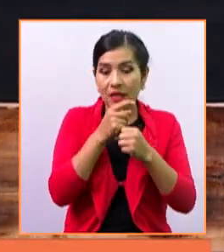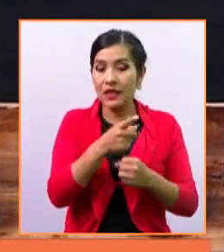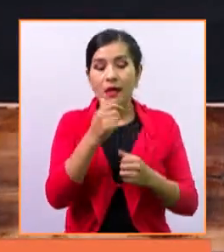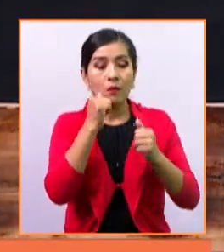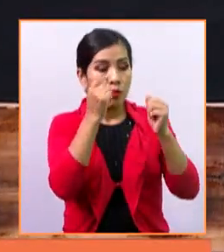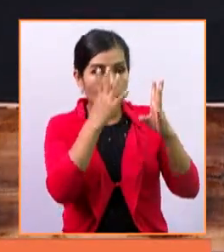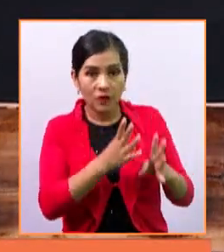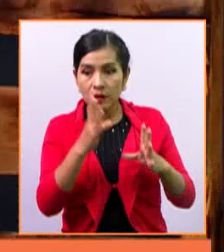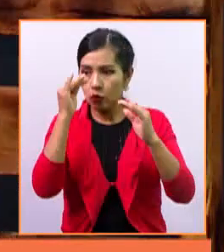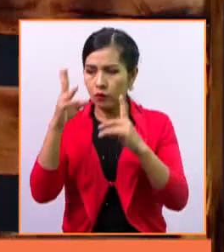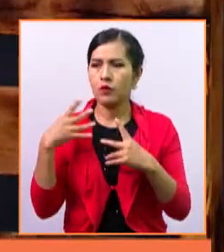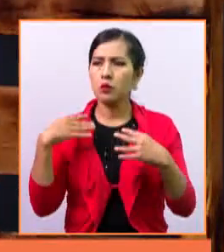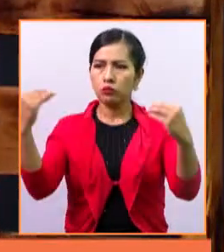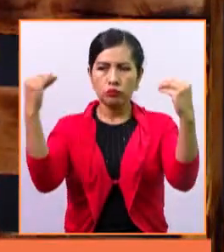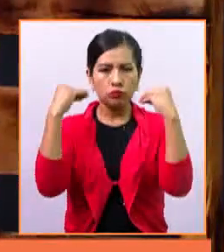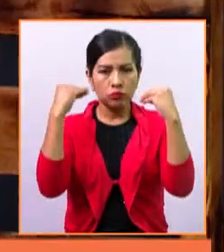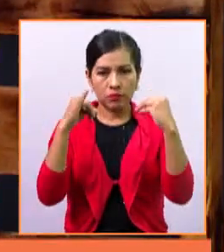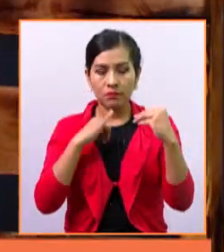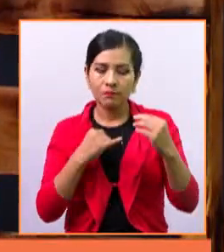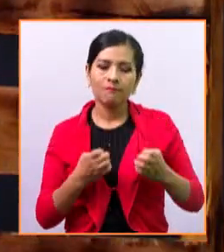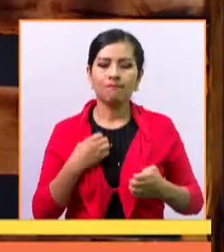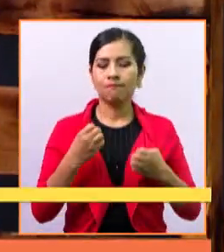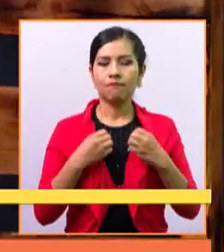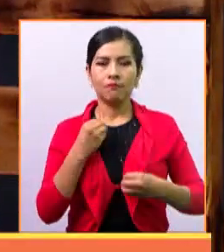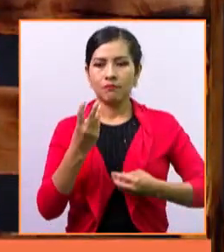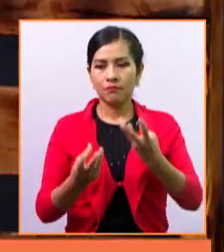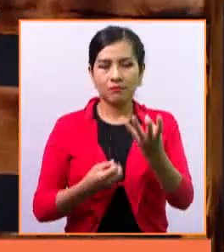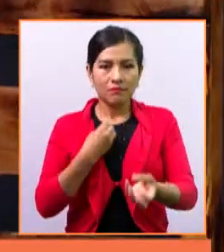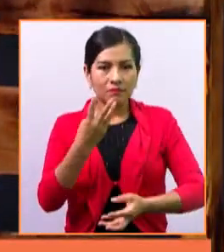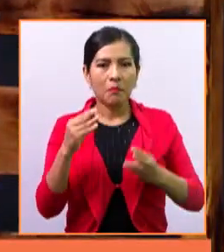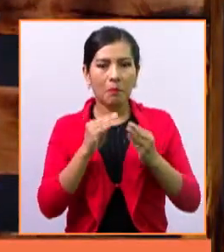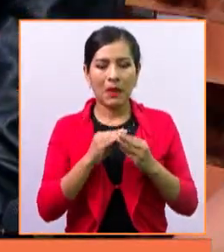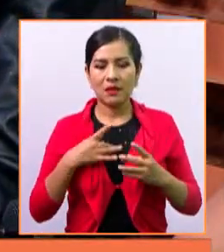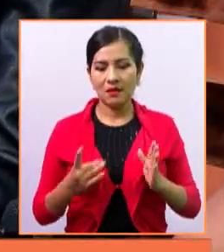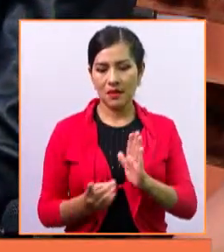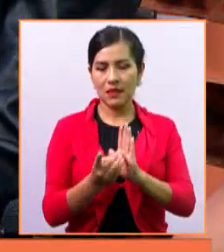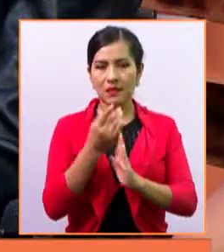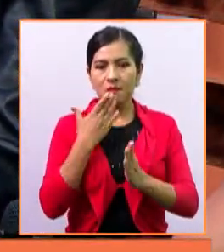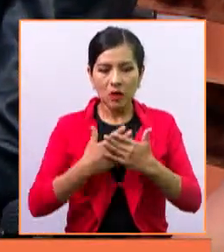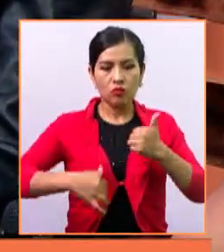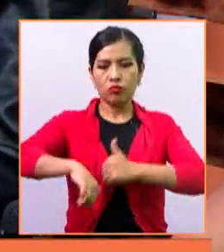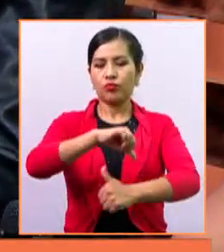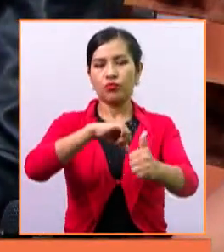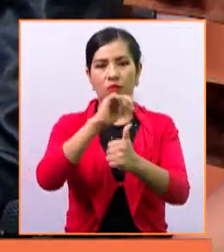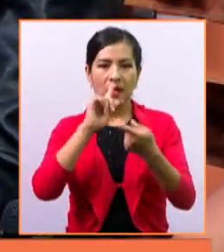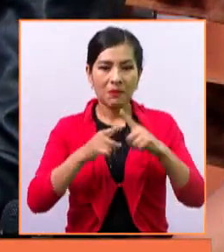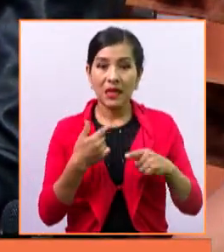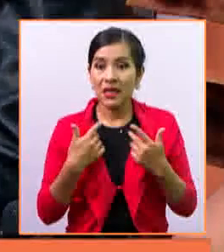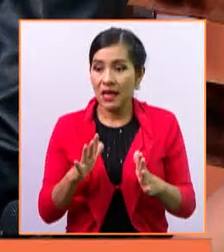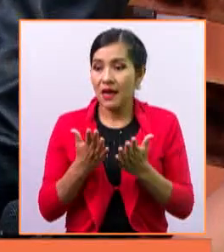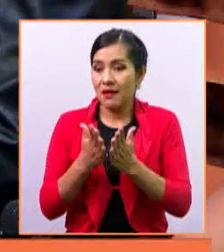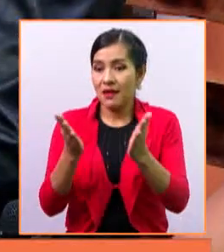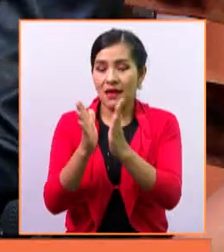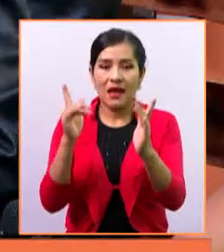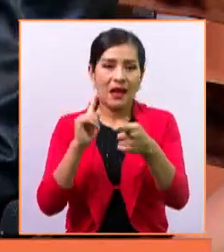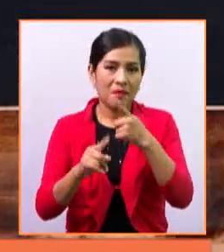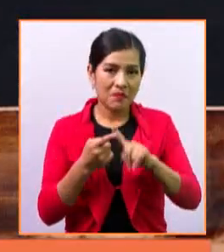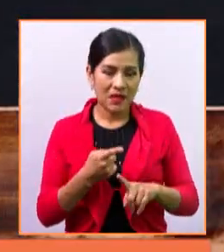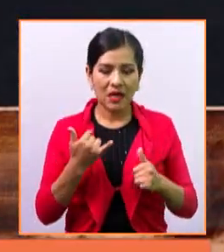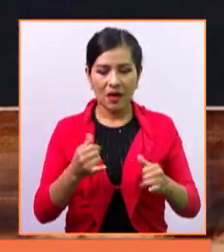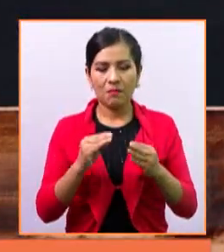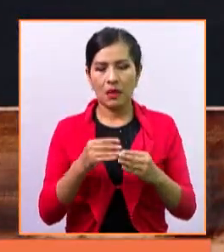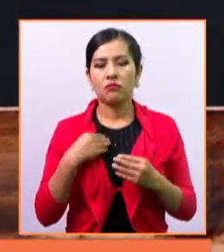y mi profesor me han enseñado a desarrollarme más y hablar más con mis amigos. Y tuve más amigos. Y con este